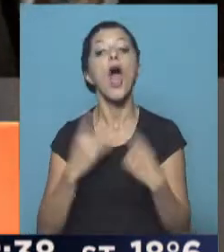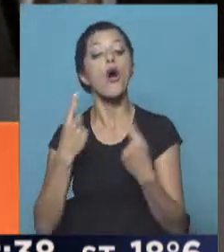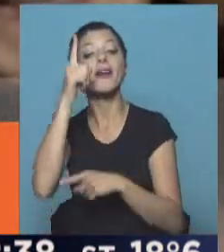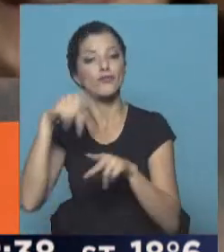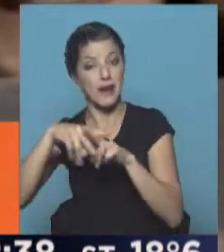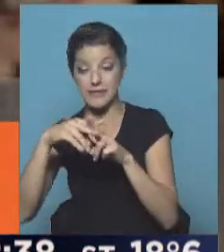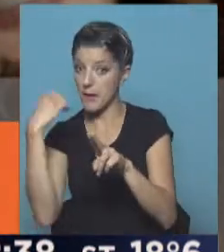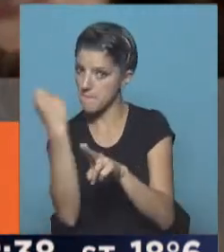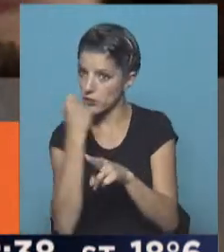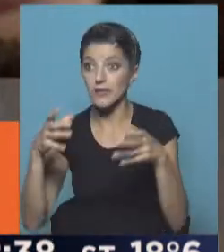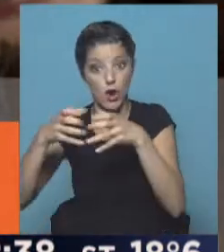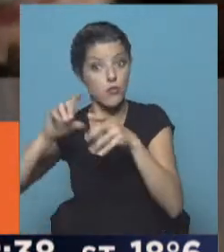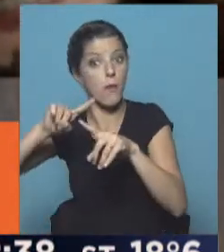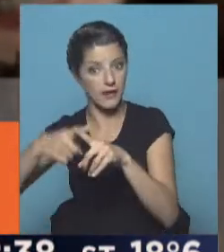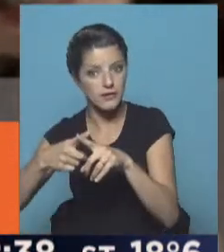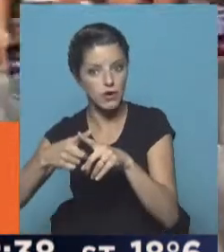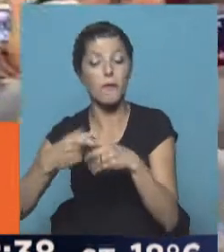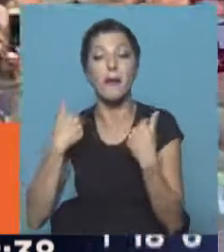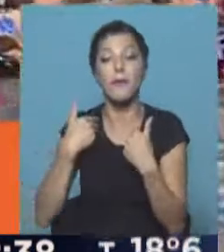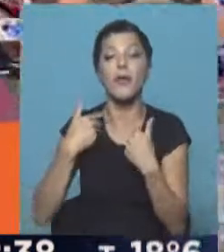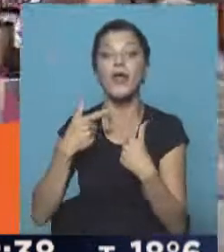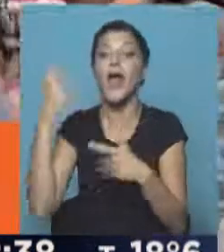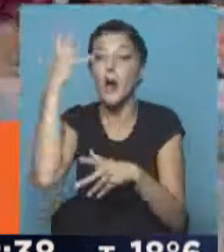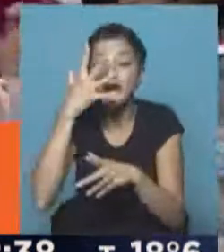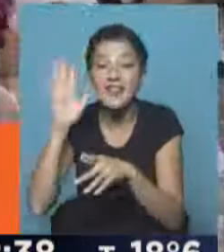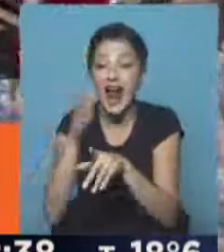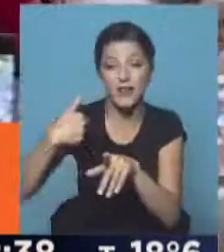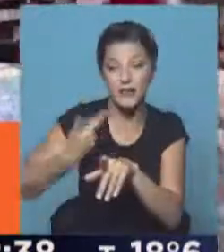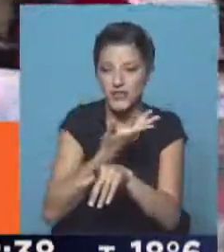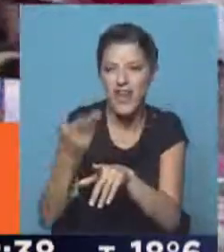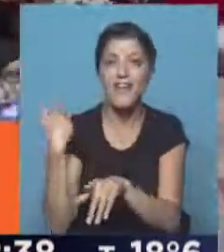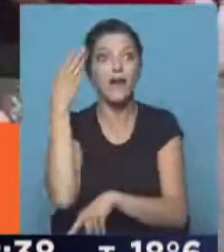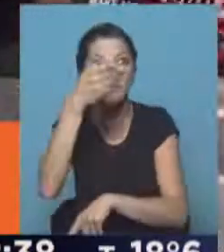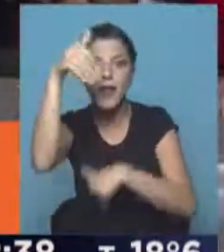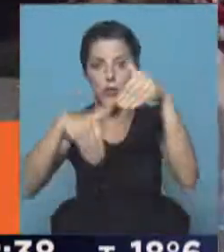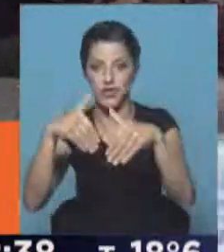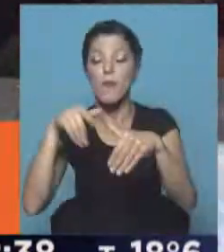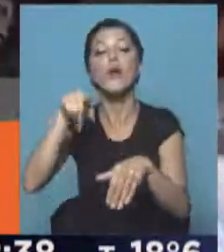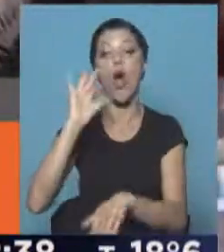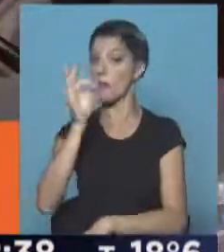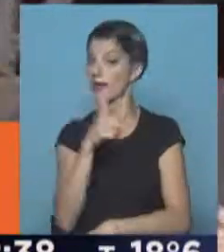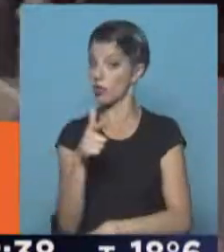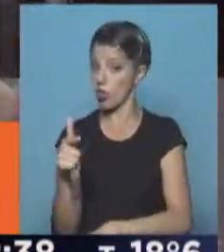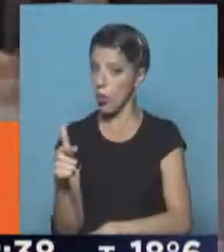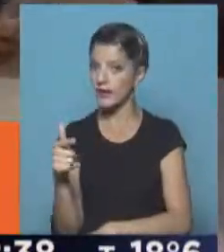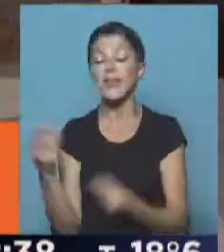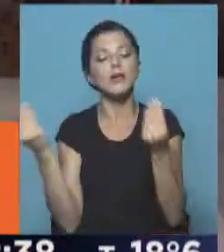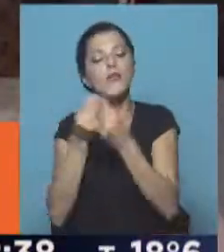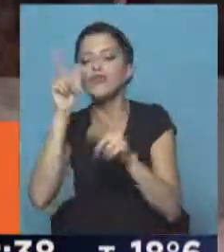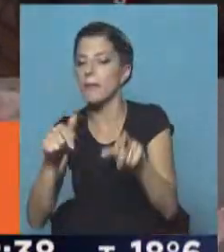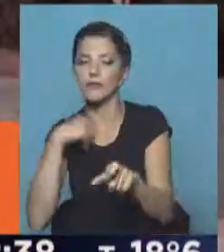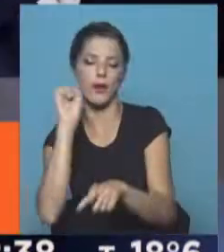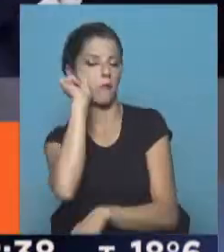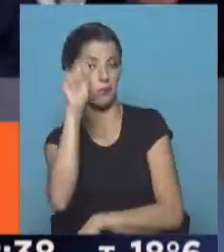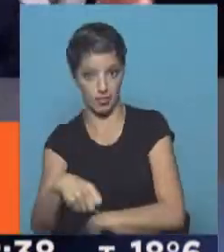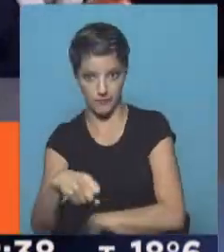hora de convencer a los ciudadanos de ir a votar en un país donde el sufragio no es obligatorio y registra altos niveles de abstención. A